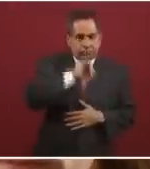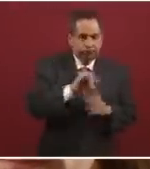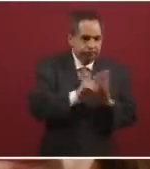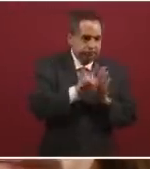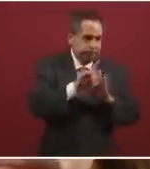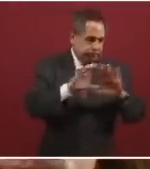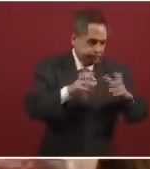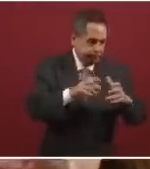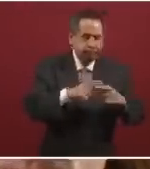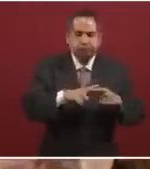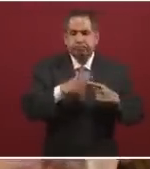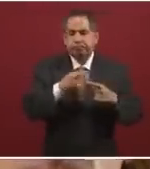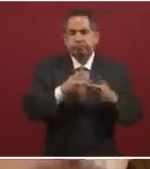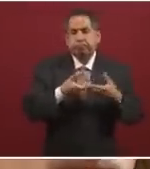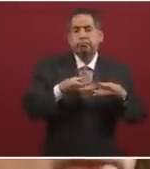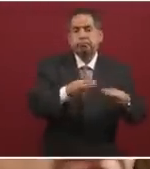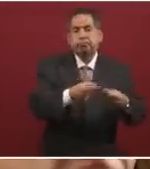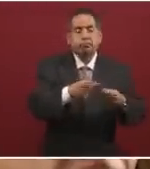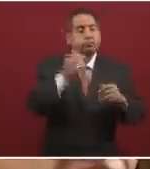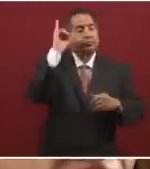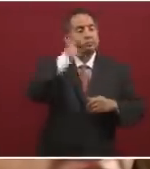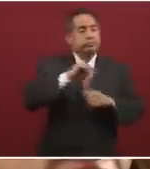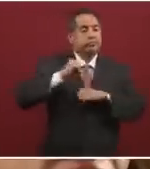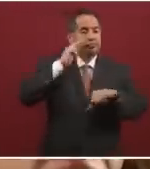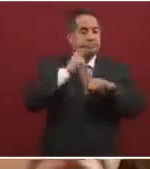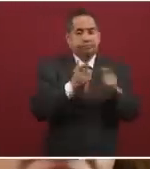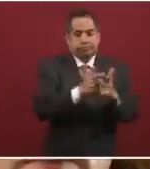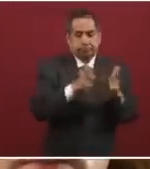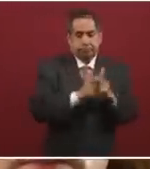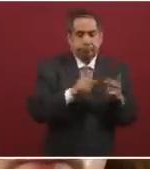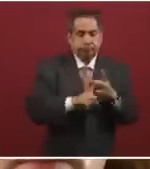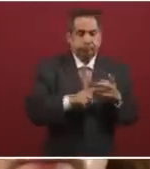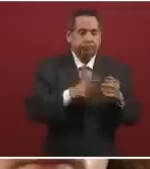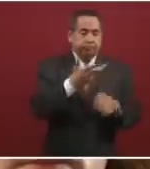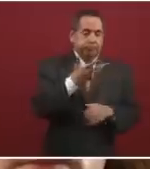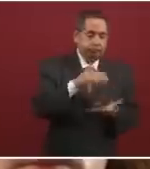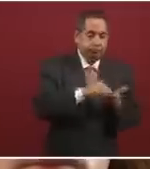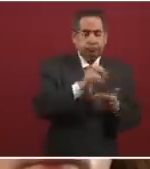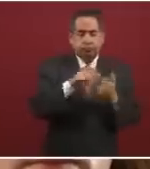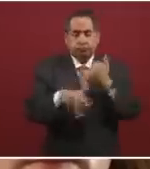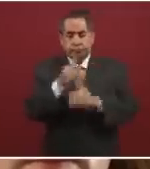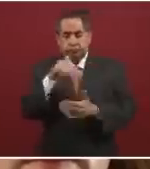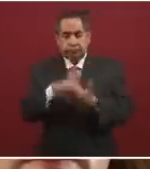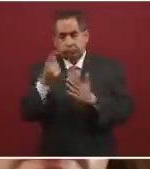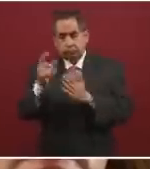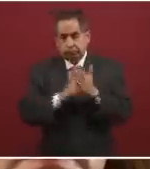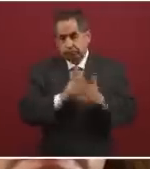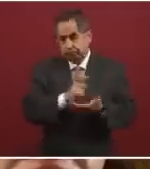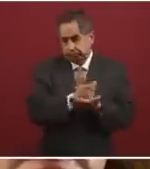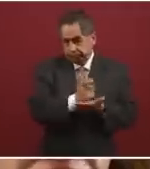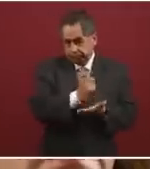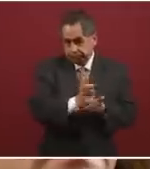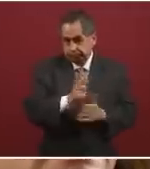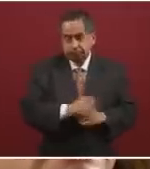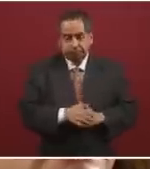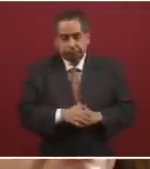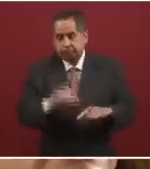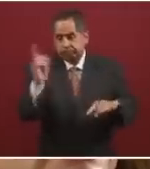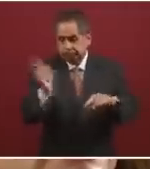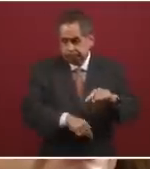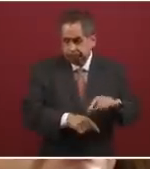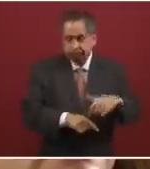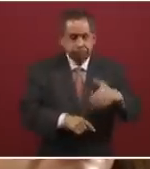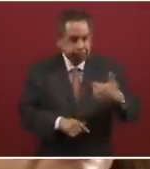departamento. El sueldo mensual de estas plazas oscila entre los 10,000 y 13,000 pesos mensuales. ¿Qué va a pasar con